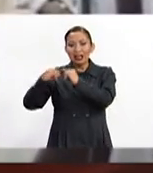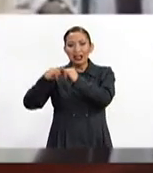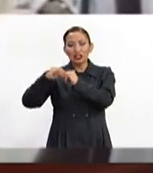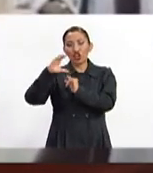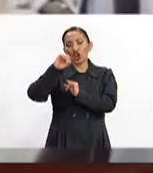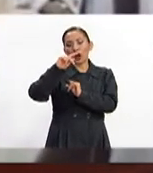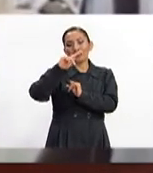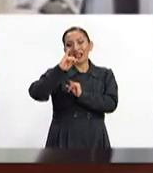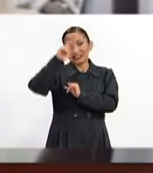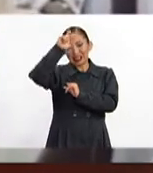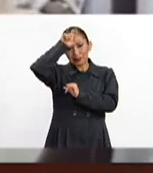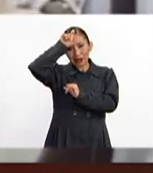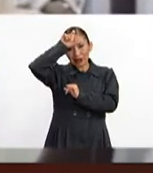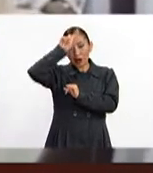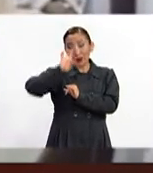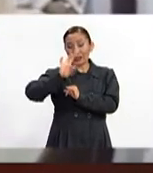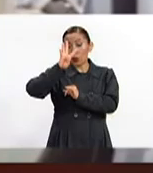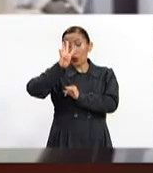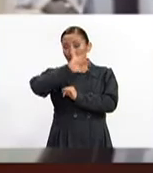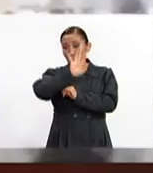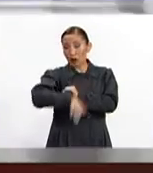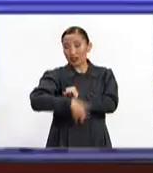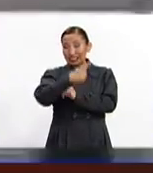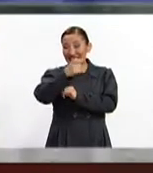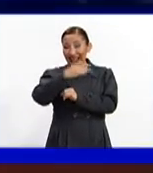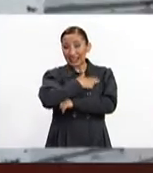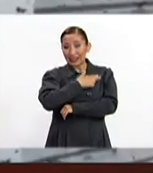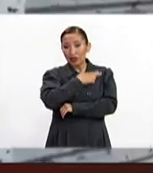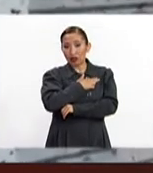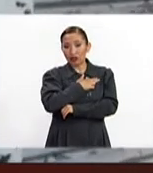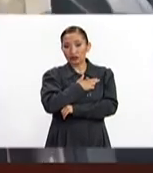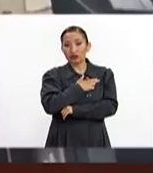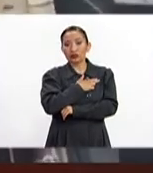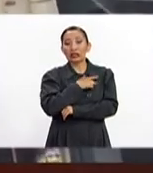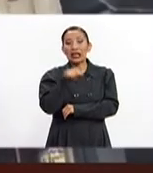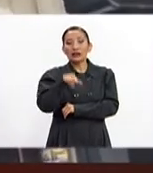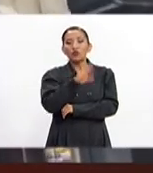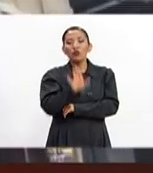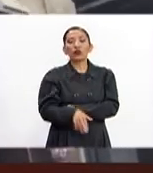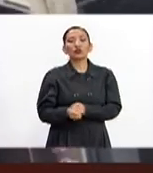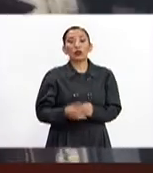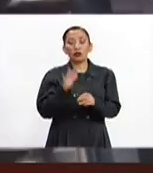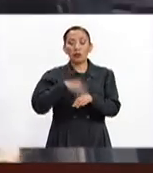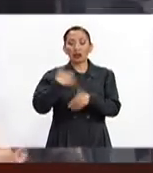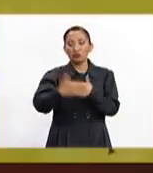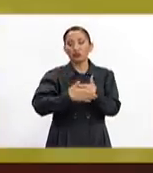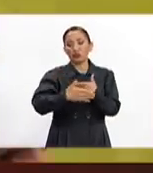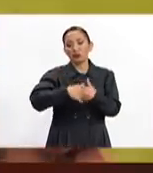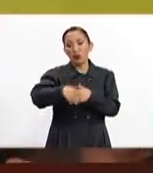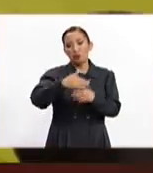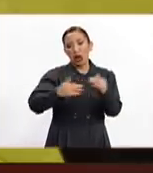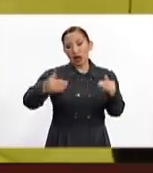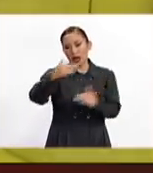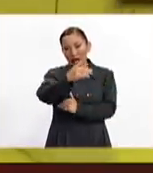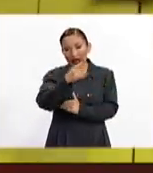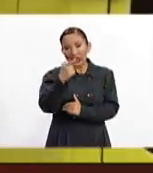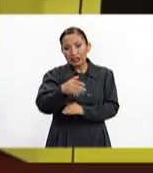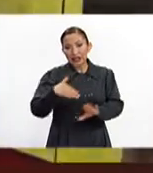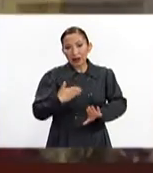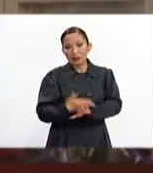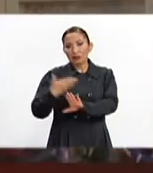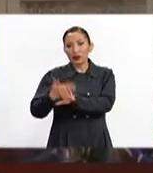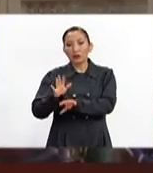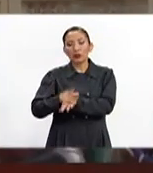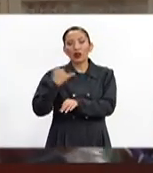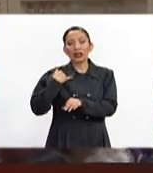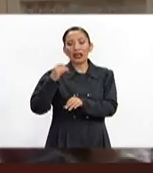coptas de Egipto dejó al menos 44 muertos y más de 100 heridos, aunque la cifra de fallecidos podría aumentar en las próximas horas. Este atentado se